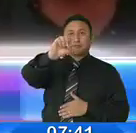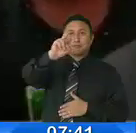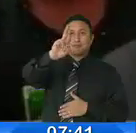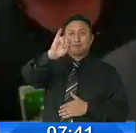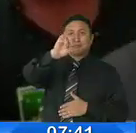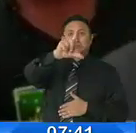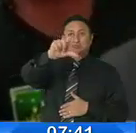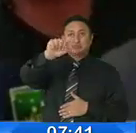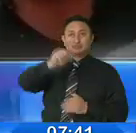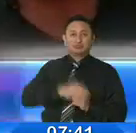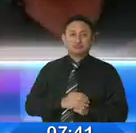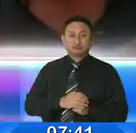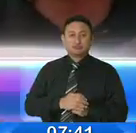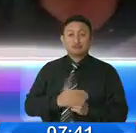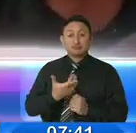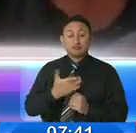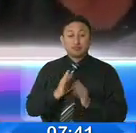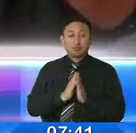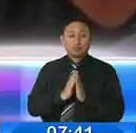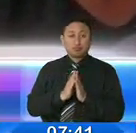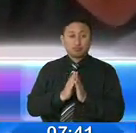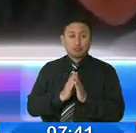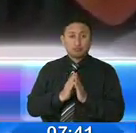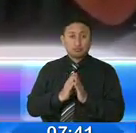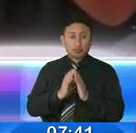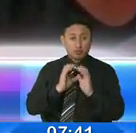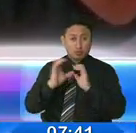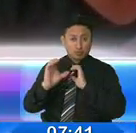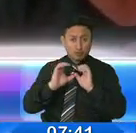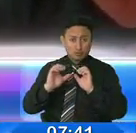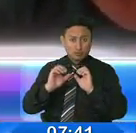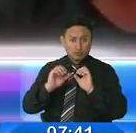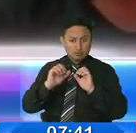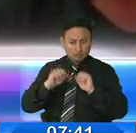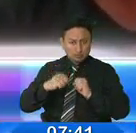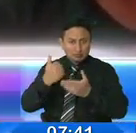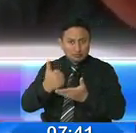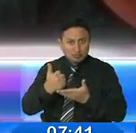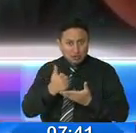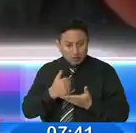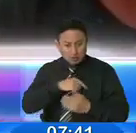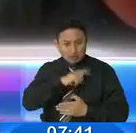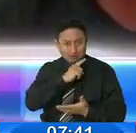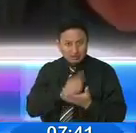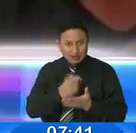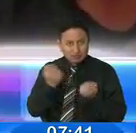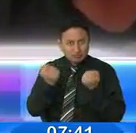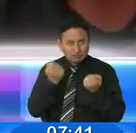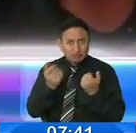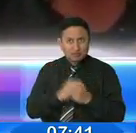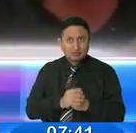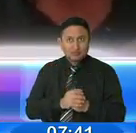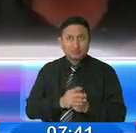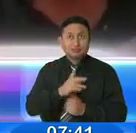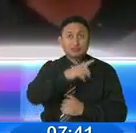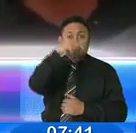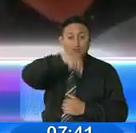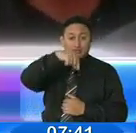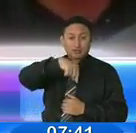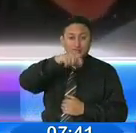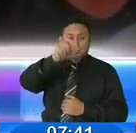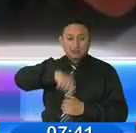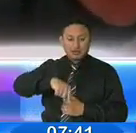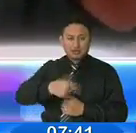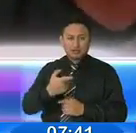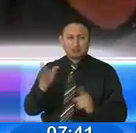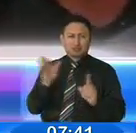los medios que me ayuden a controlar la verdad. Aquí se está jugando